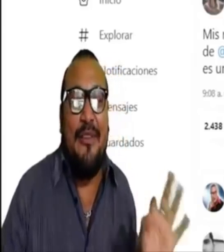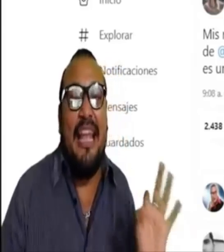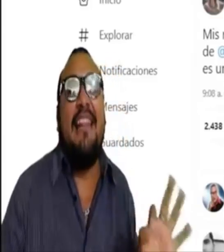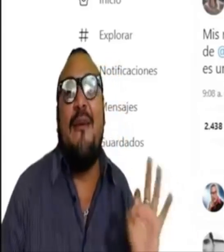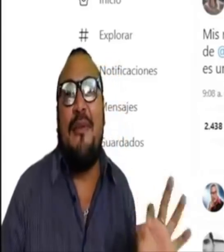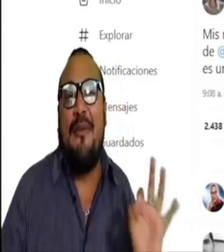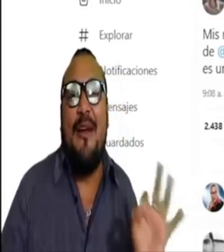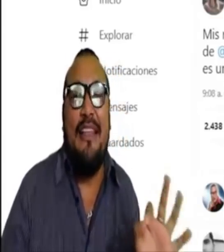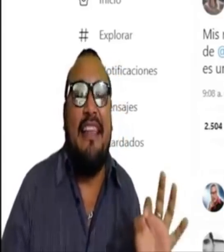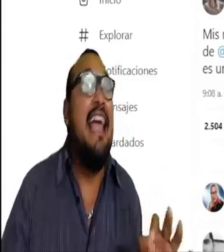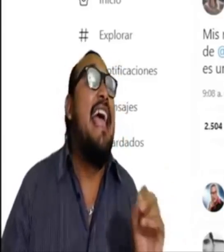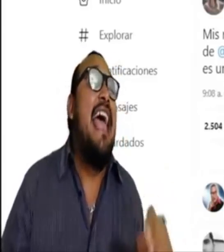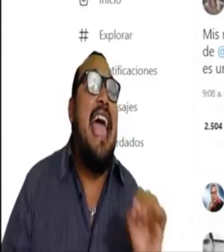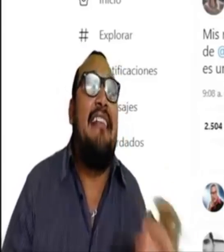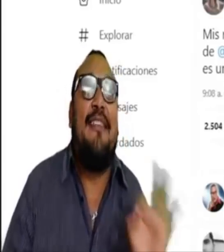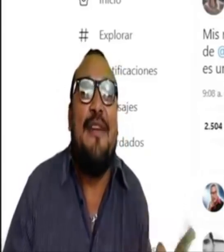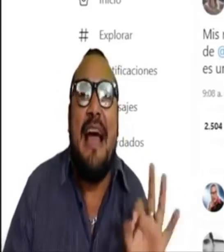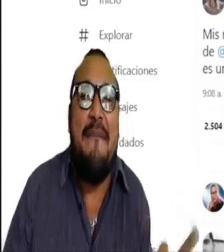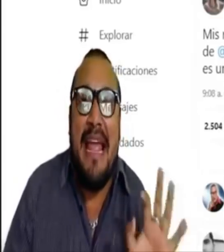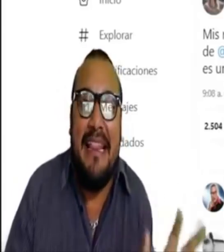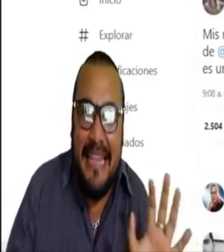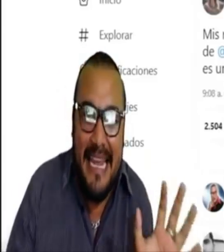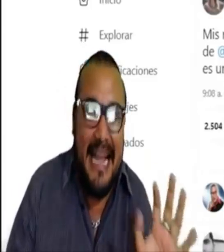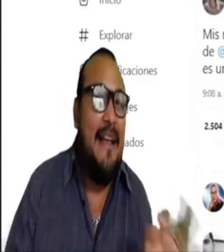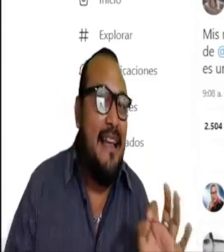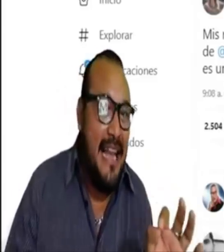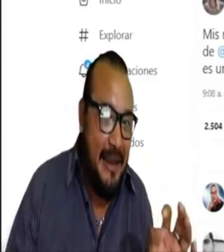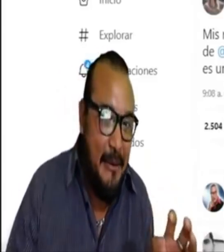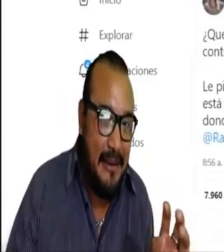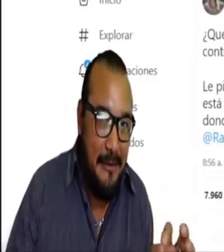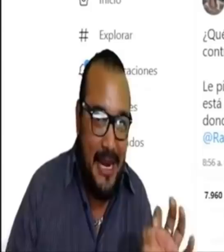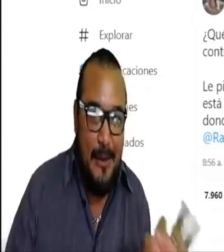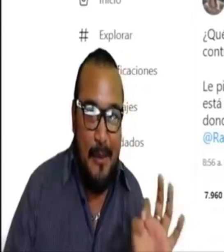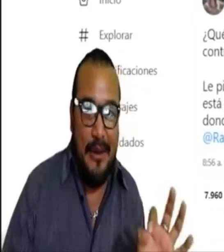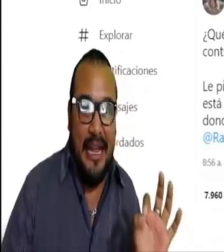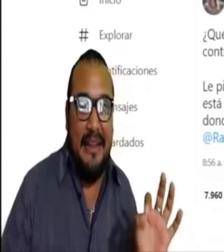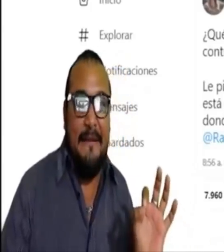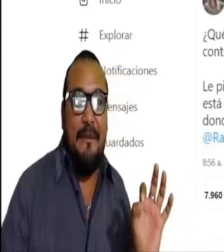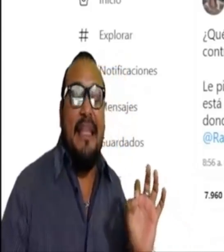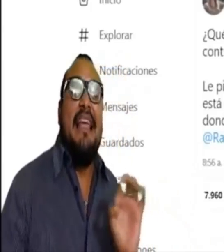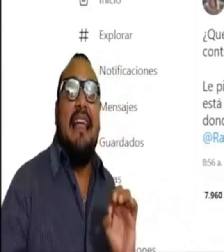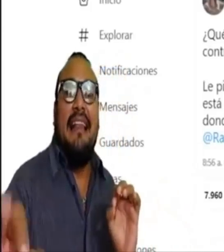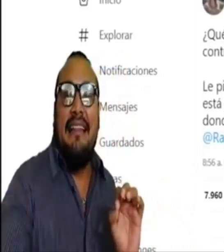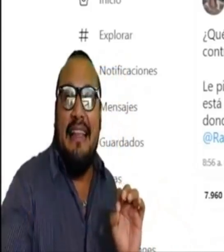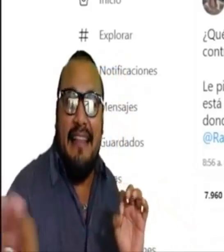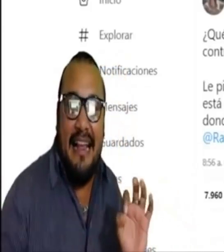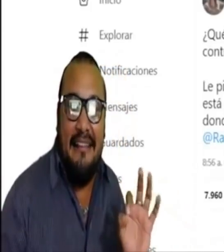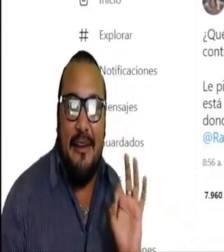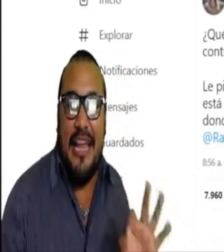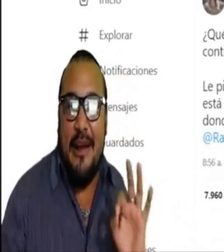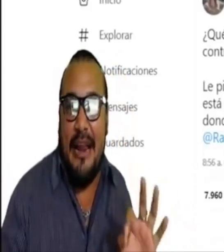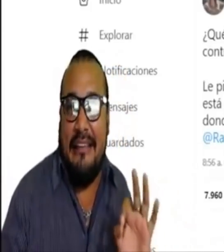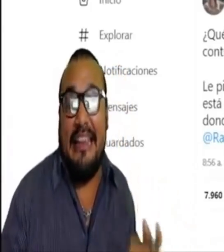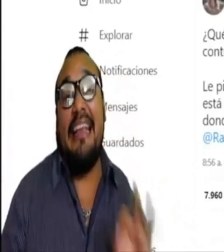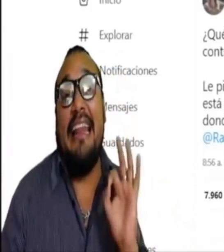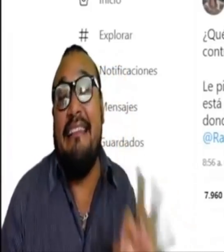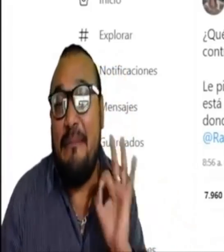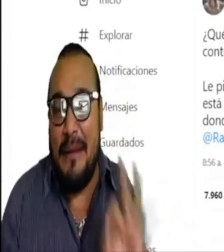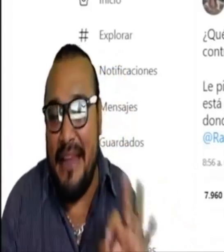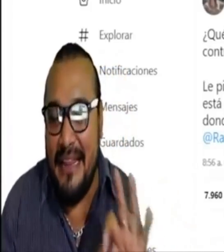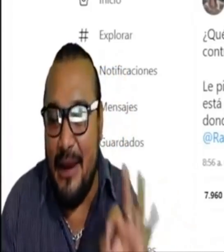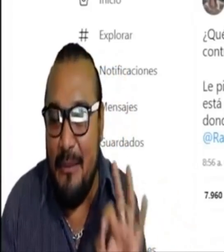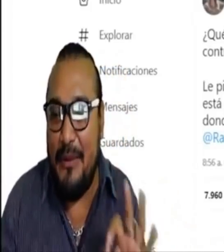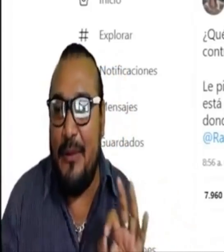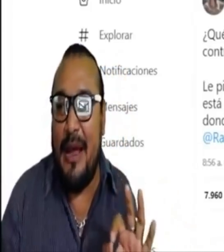pero lo que usted lópez obrador dice es una mentira ya que vamos a ver a lo importante dice que yo sé que ahora este que